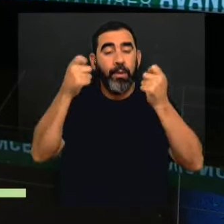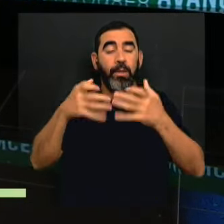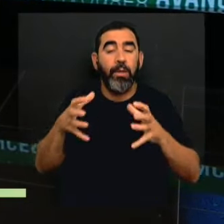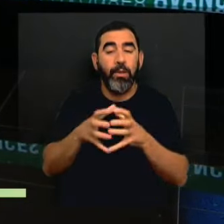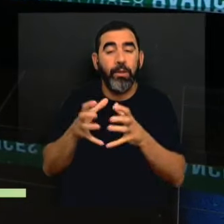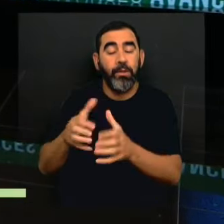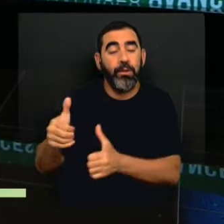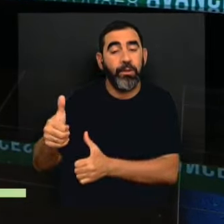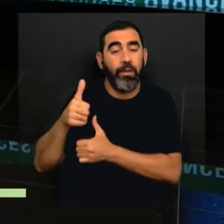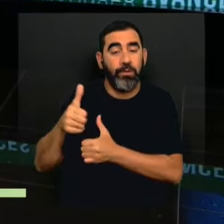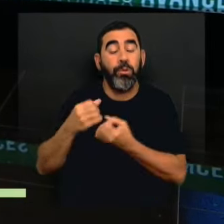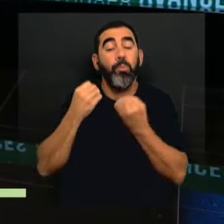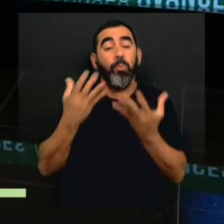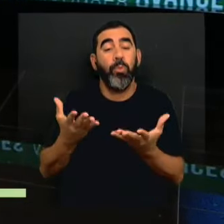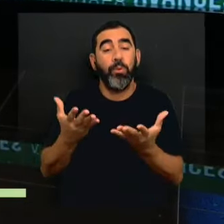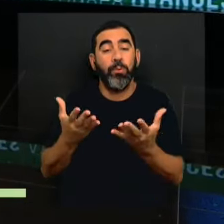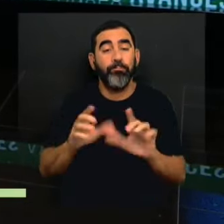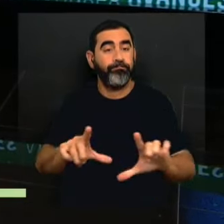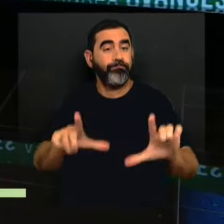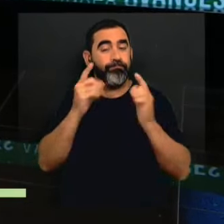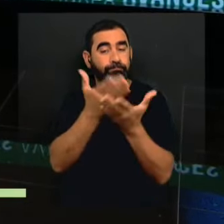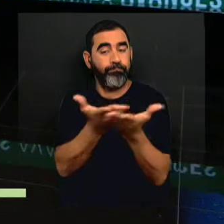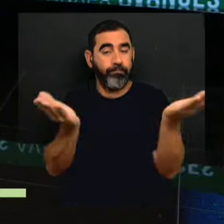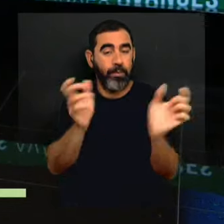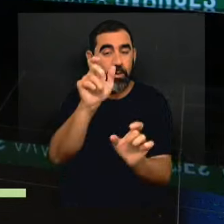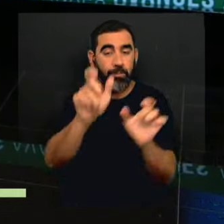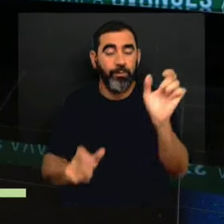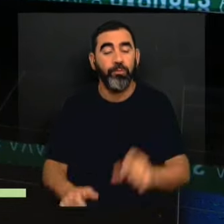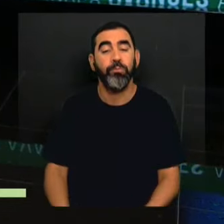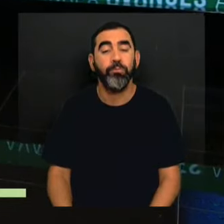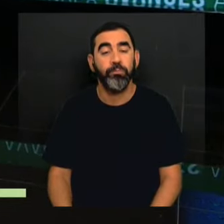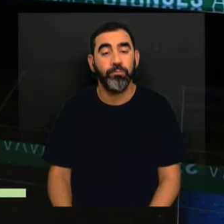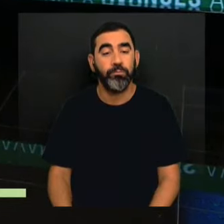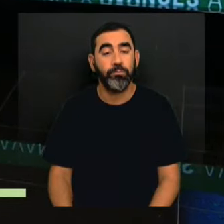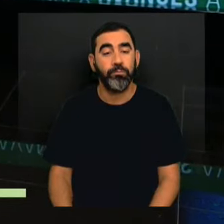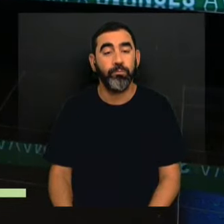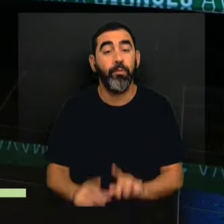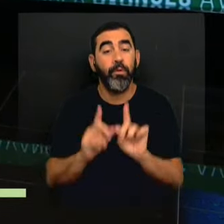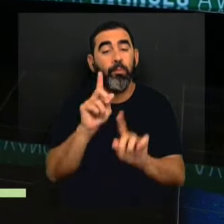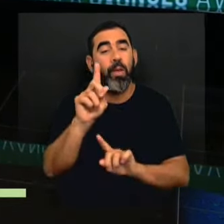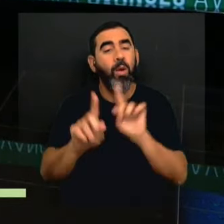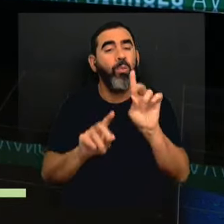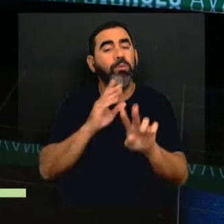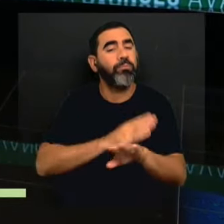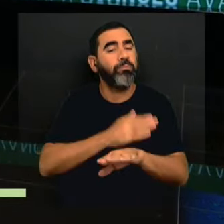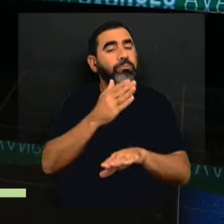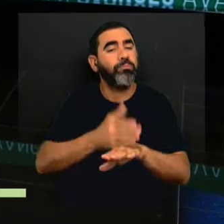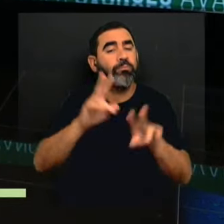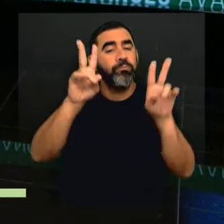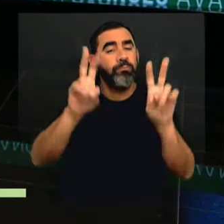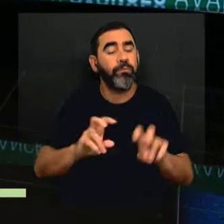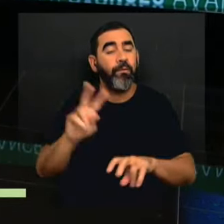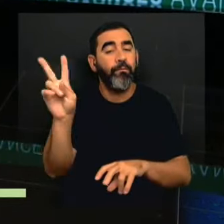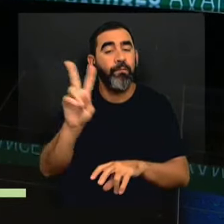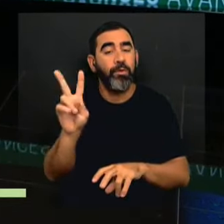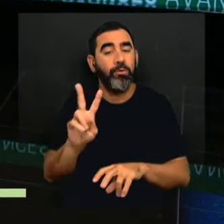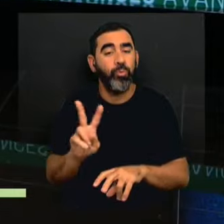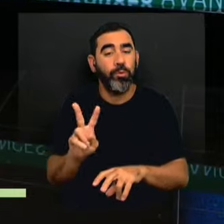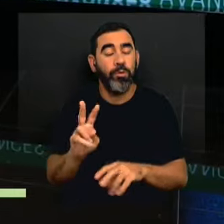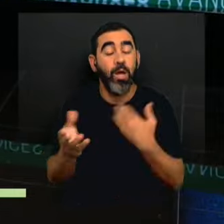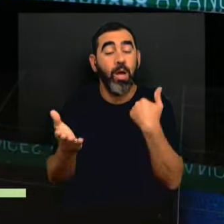abierto por haberlos expuesto públicamente también vamos a estar hablando de algunas repercusiones sobre el caso de Venezuela el que